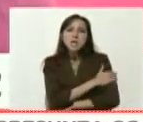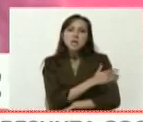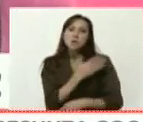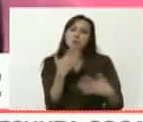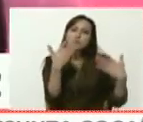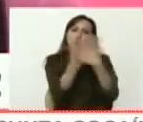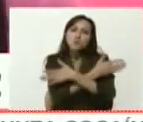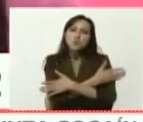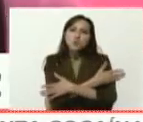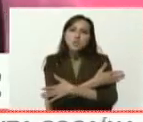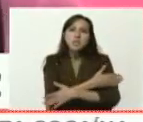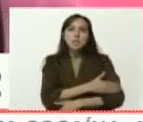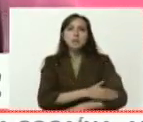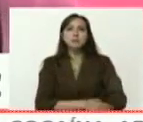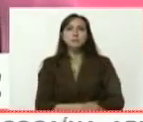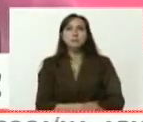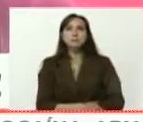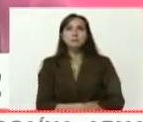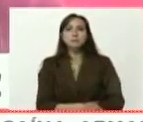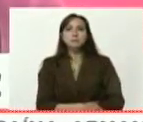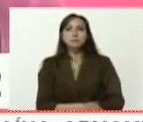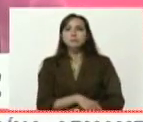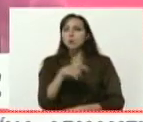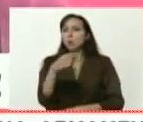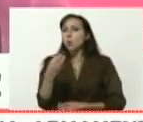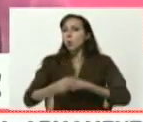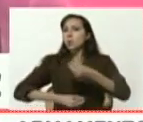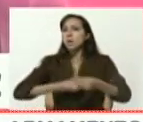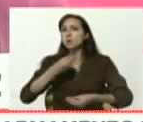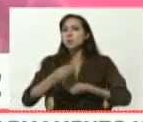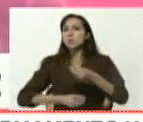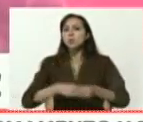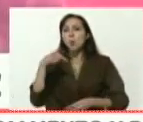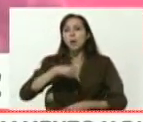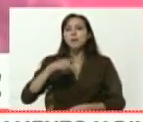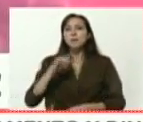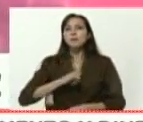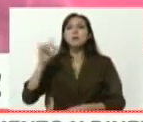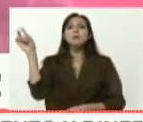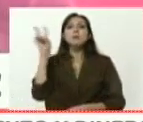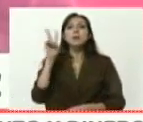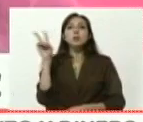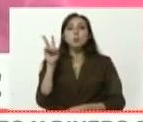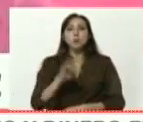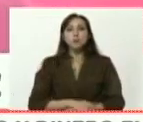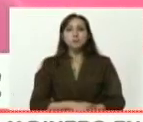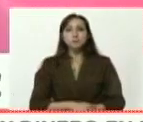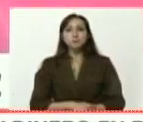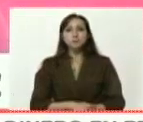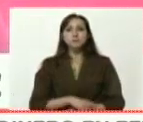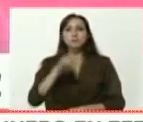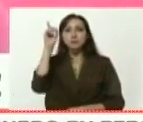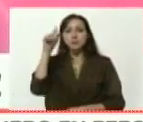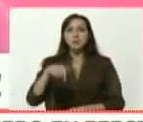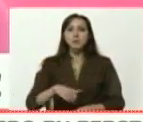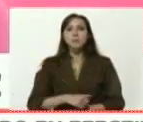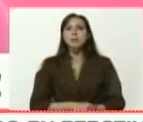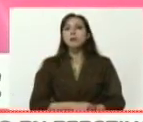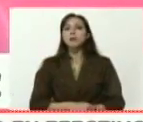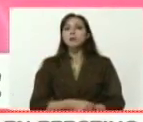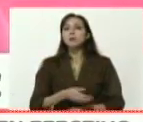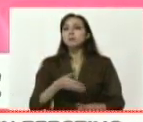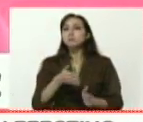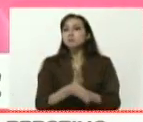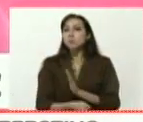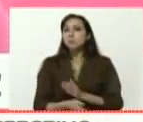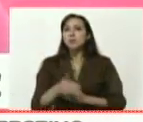confundida sobre lo que ocurre en Venezuela y sobre las riendas y el destino de la revolución bolivariana.